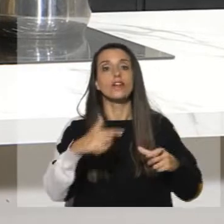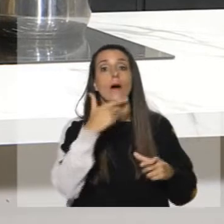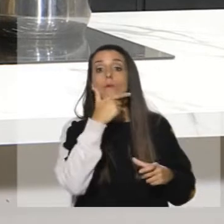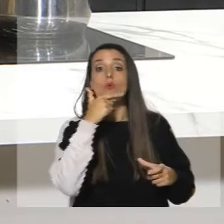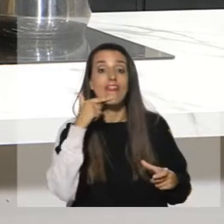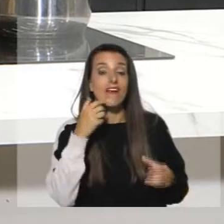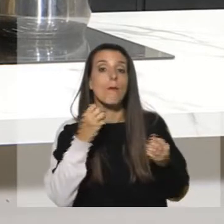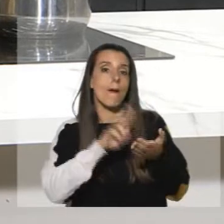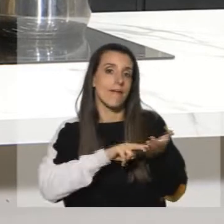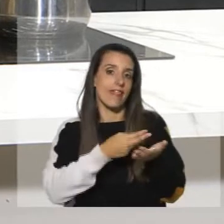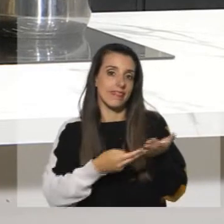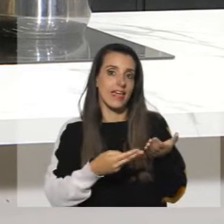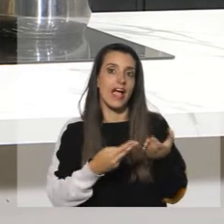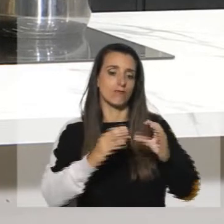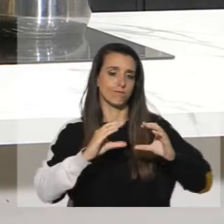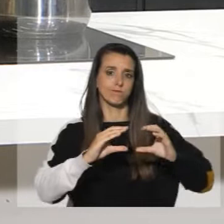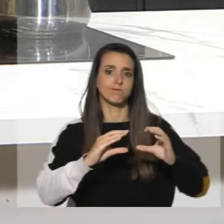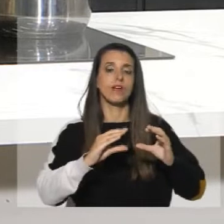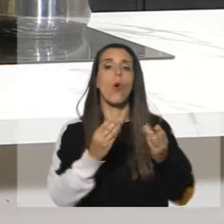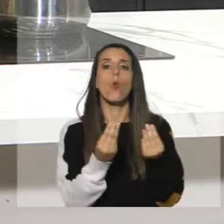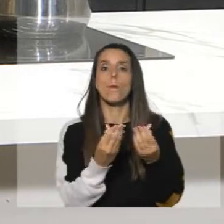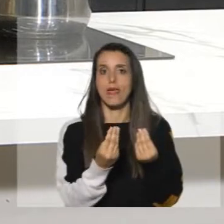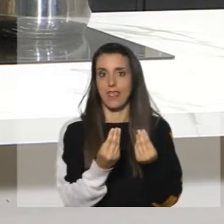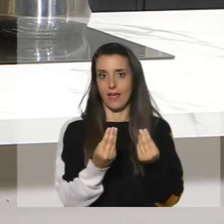esa base de manteca es firme y es bien húmeda.